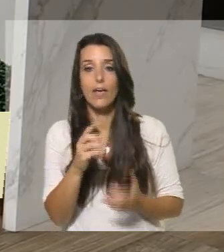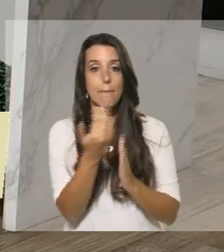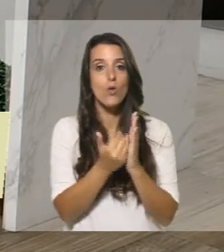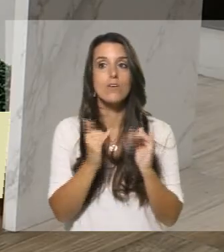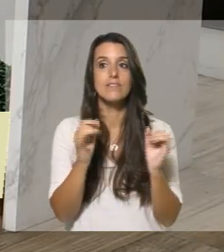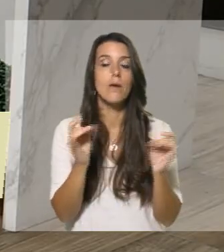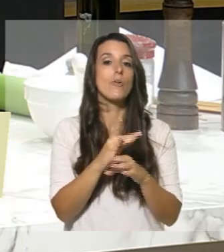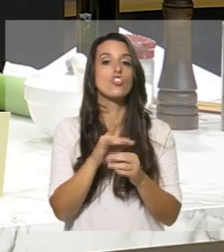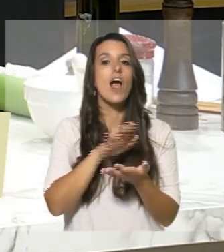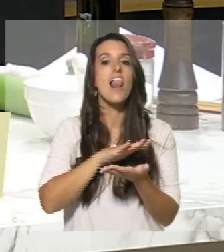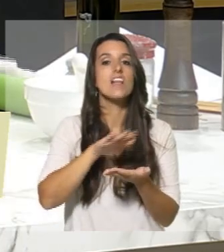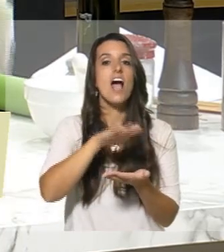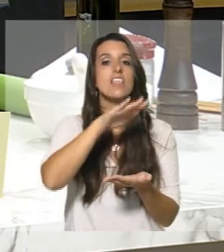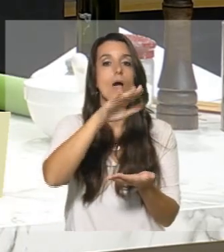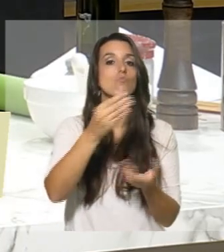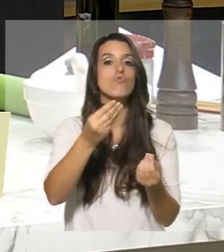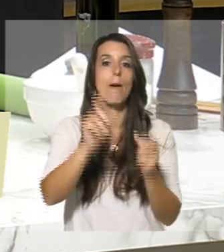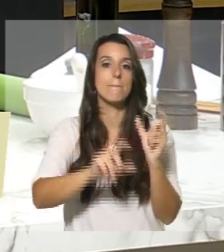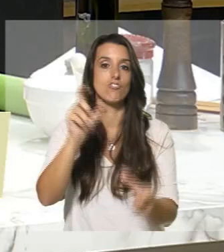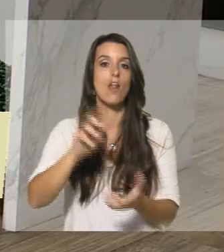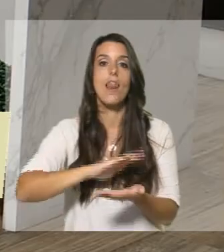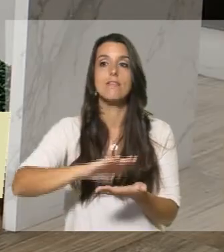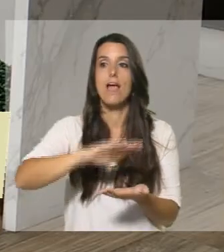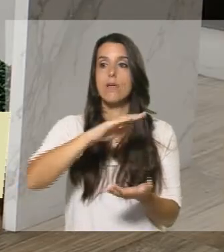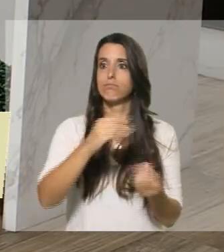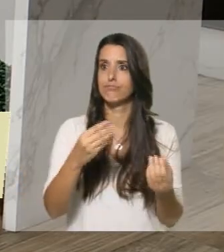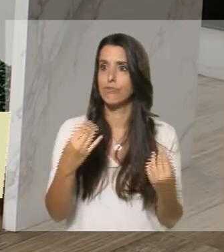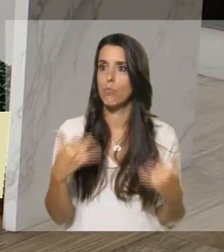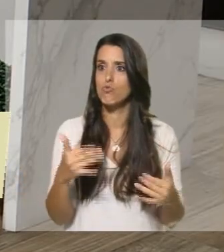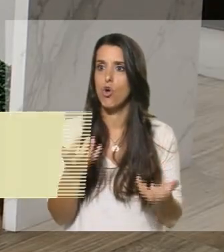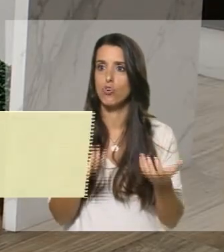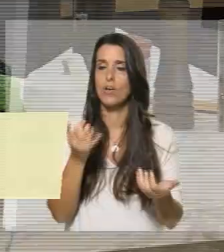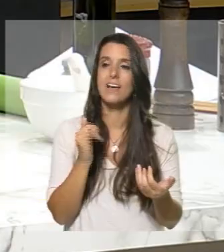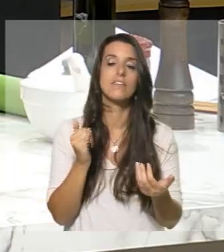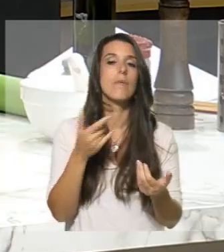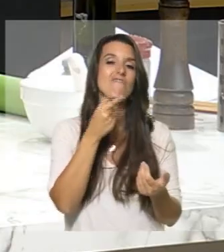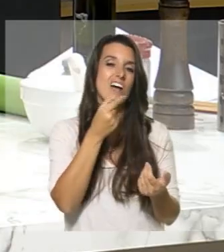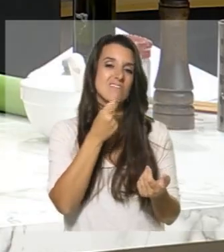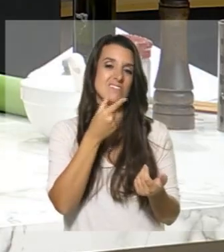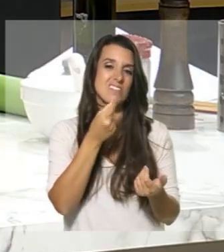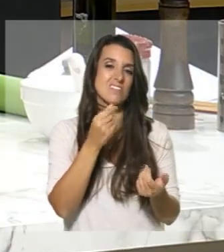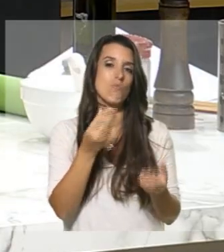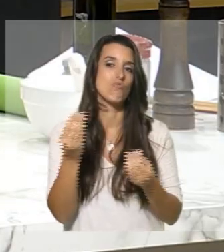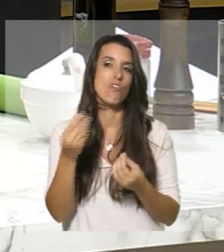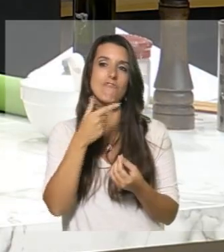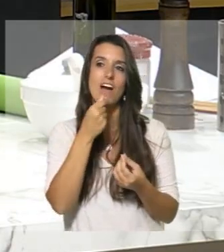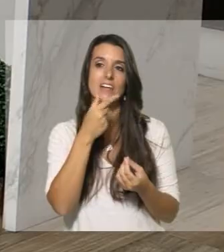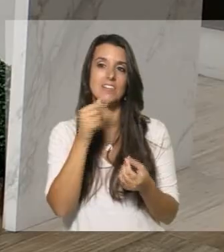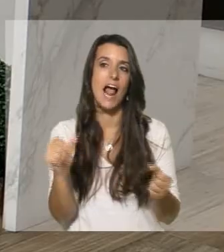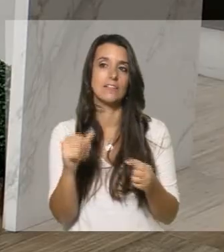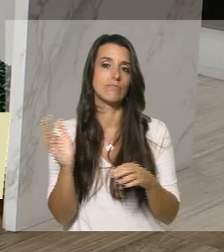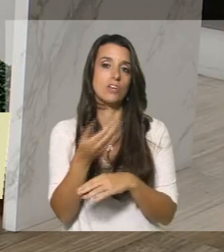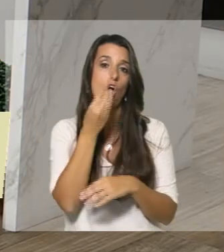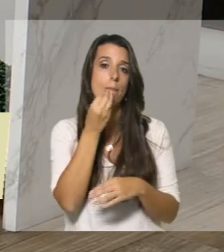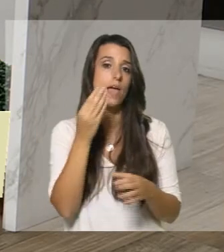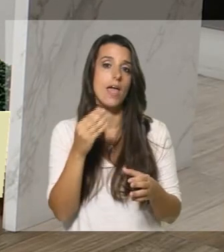Sí, lasaña. Ah, qué rico. Entonces, un montón. Como somos muchos, es como más fácil de comer,